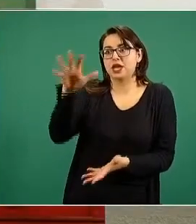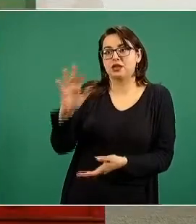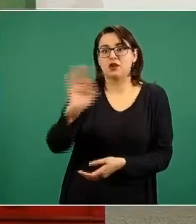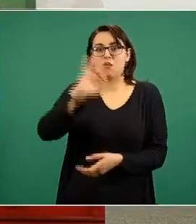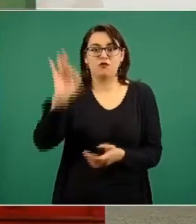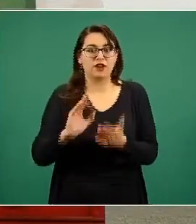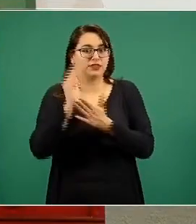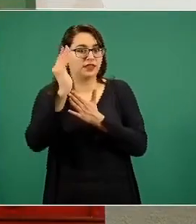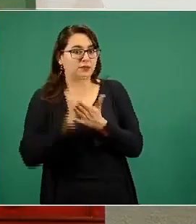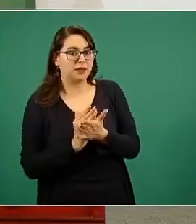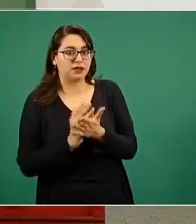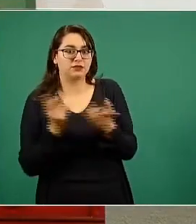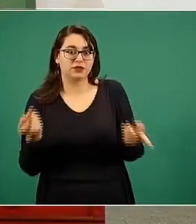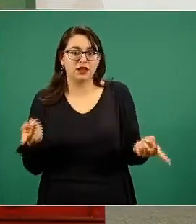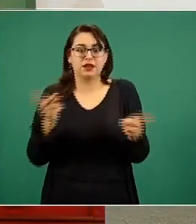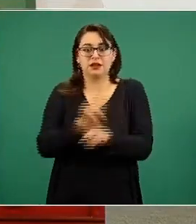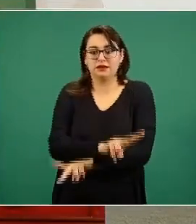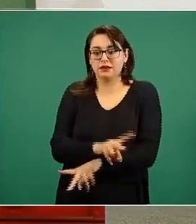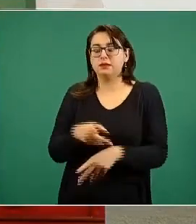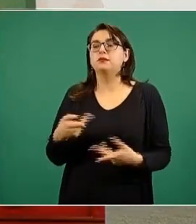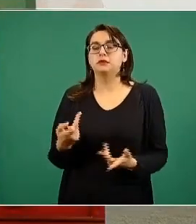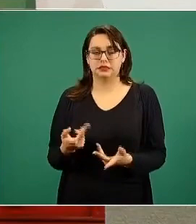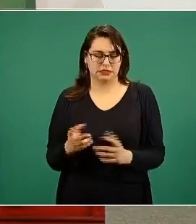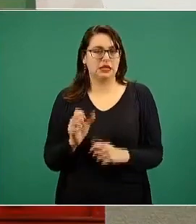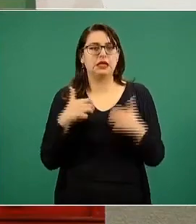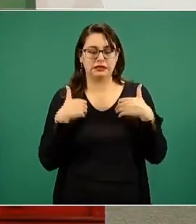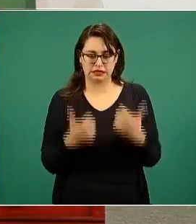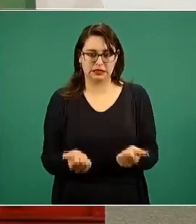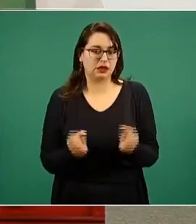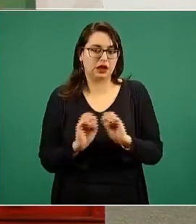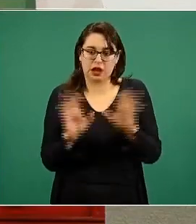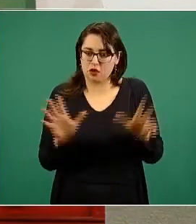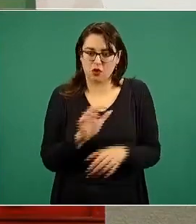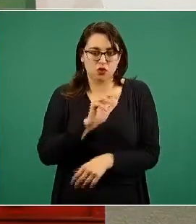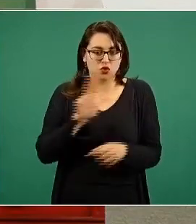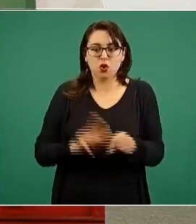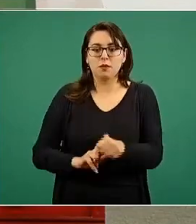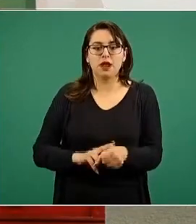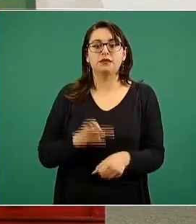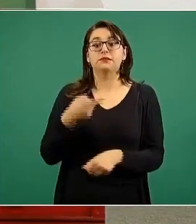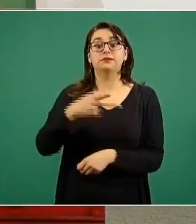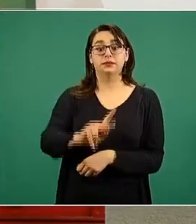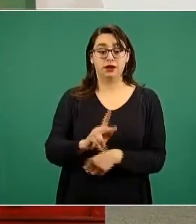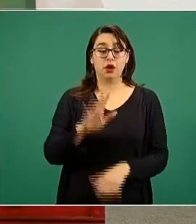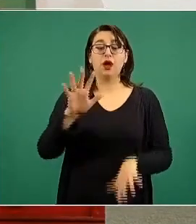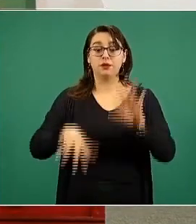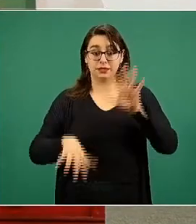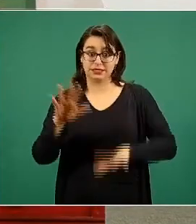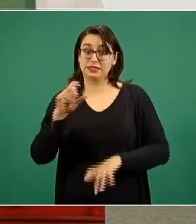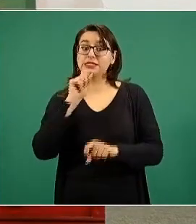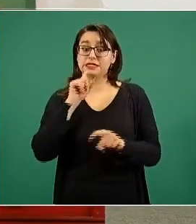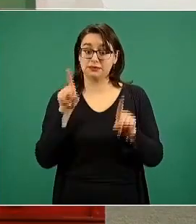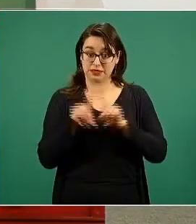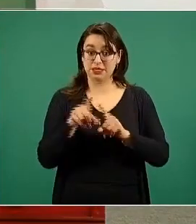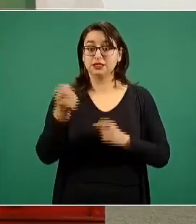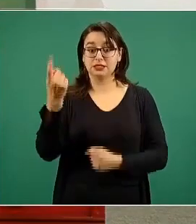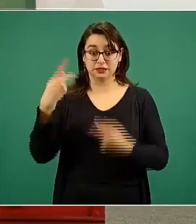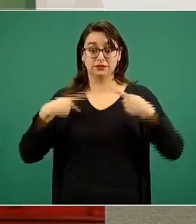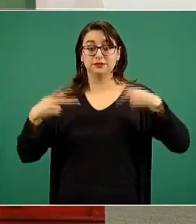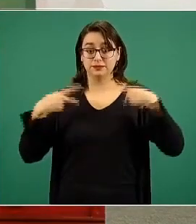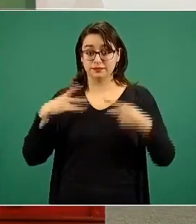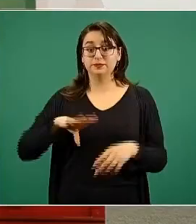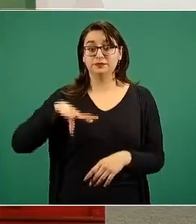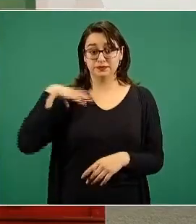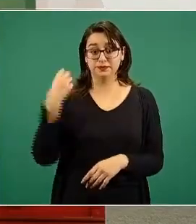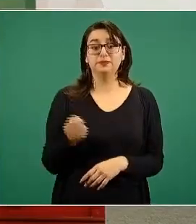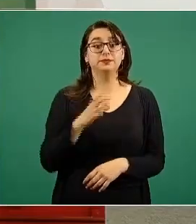la demanda, un abuso en el cobro de un servicio por este exceso de demanda que puede